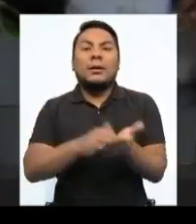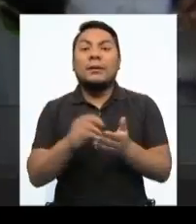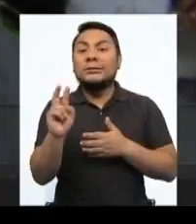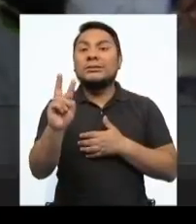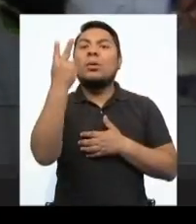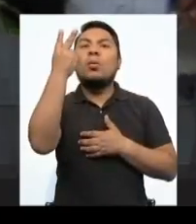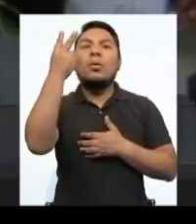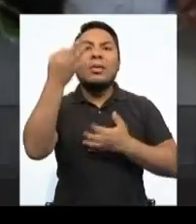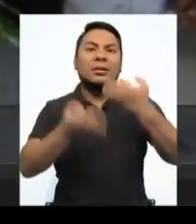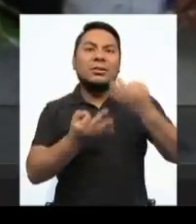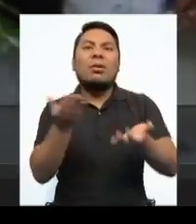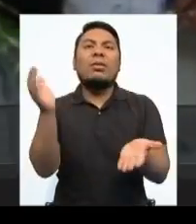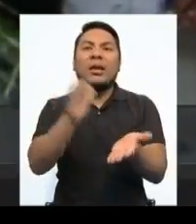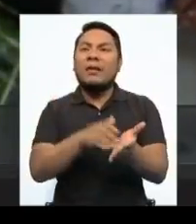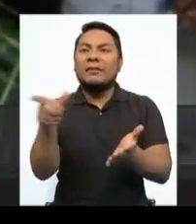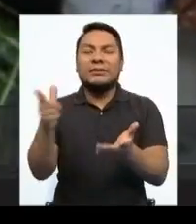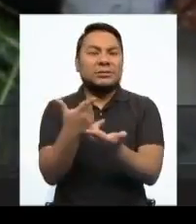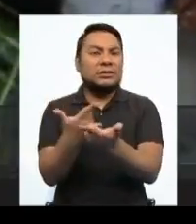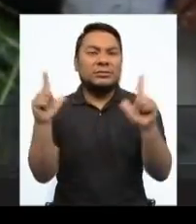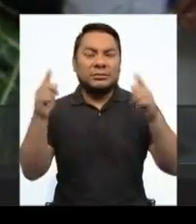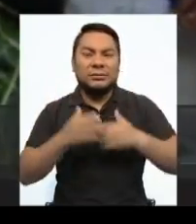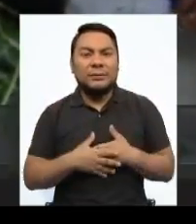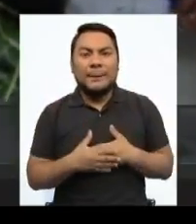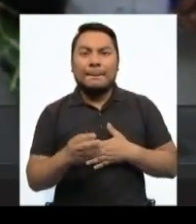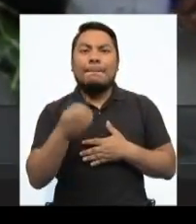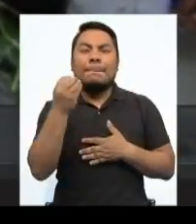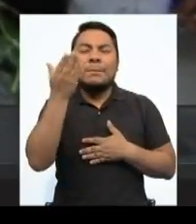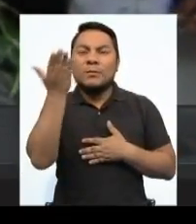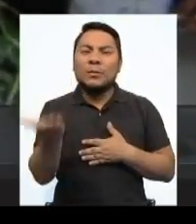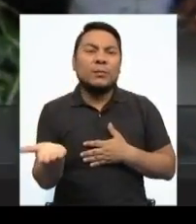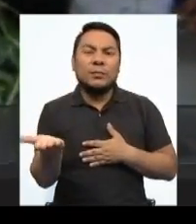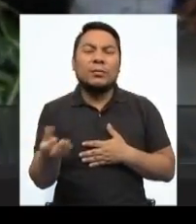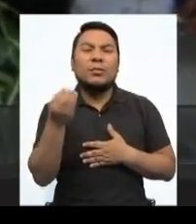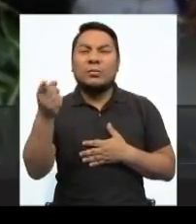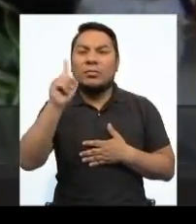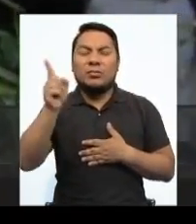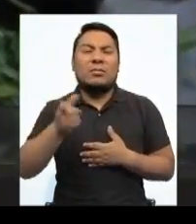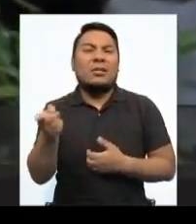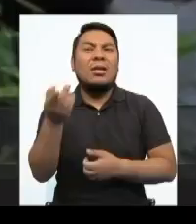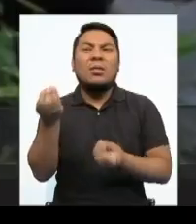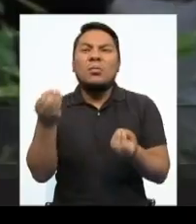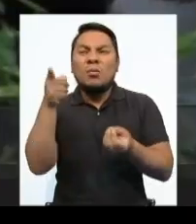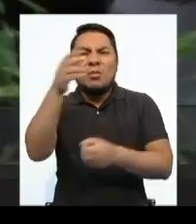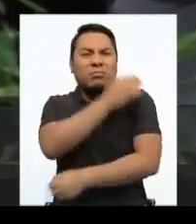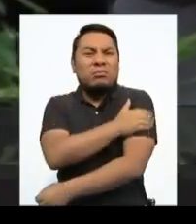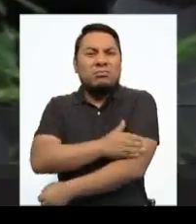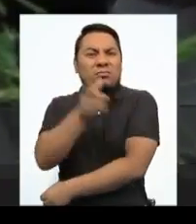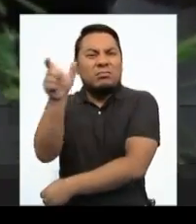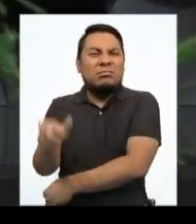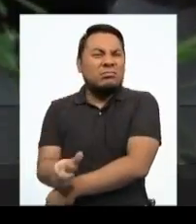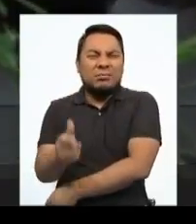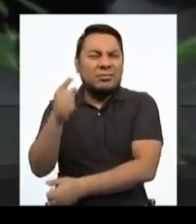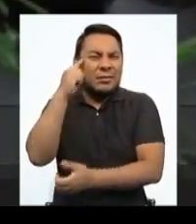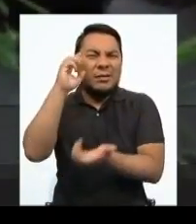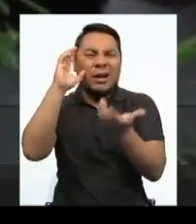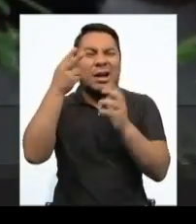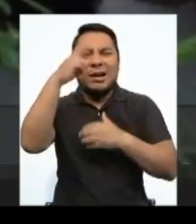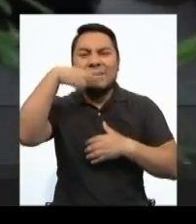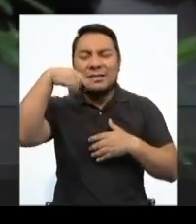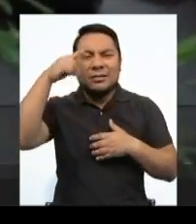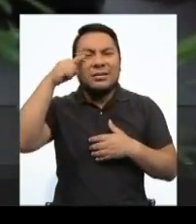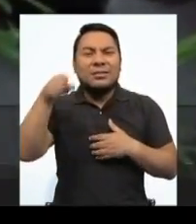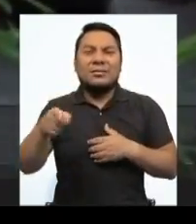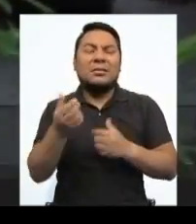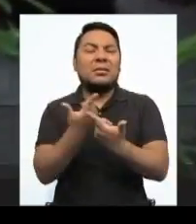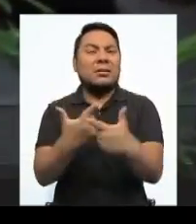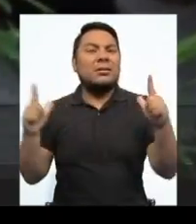que absuelve a Adriano Pozo. Yo sé que quizás socialmente para un sector no sea favorable y ventajosa esta sentencia, pero como lo he repetido en cada entrevista que ustedes